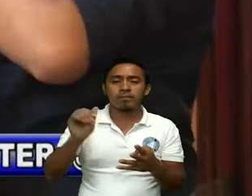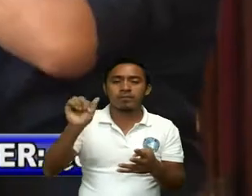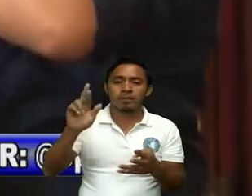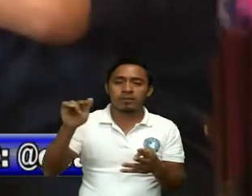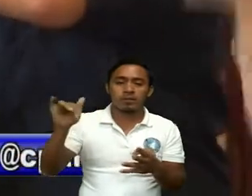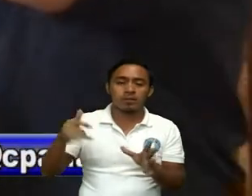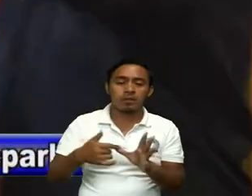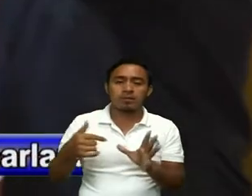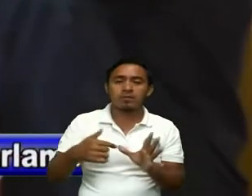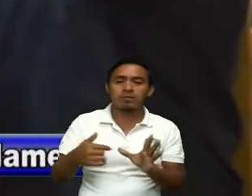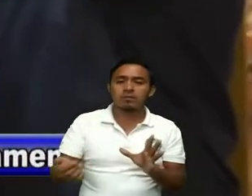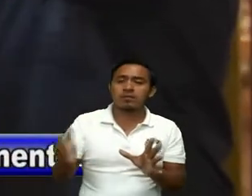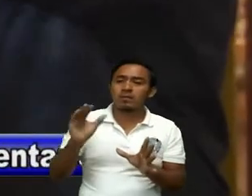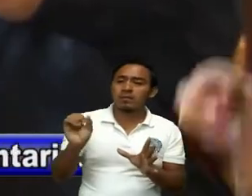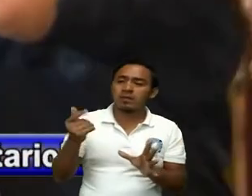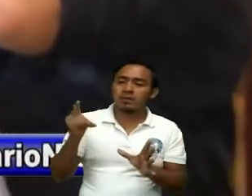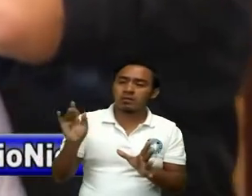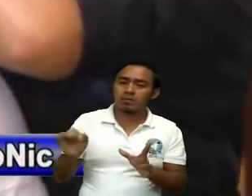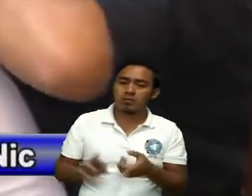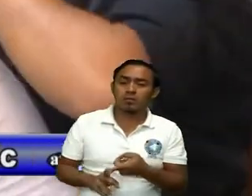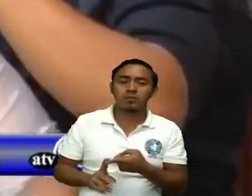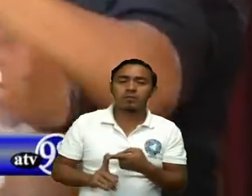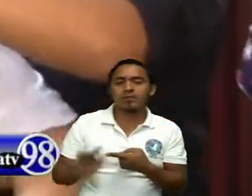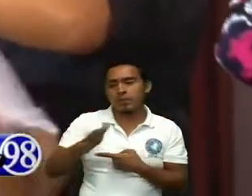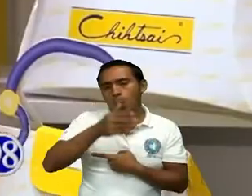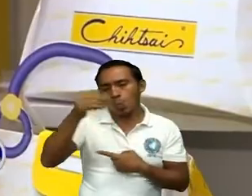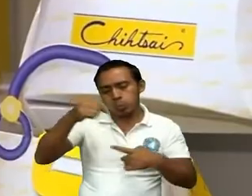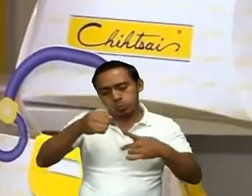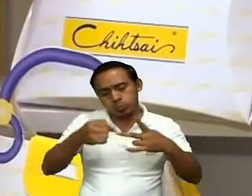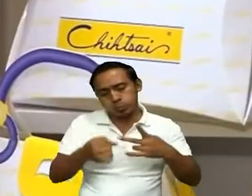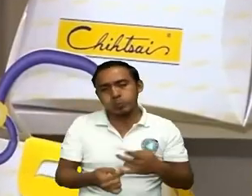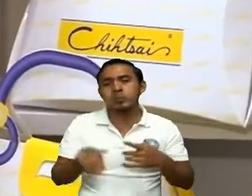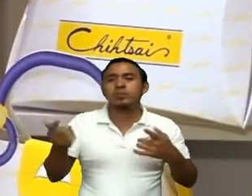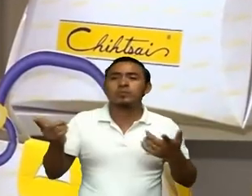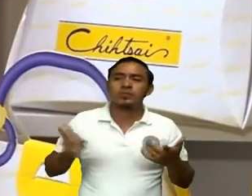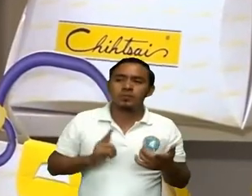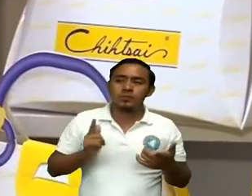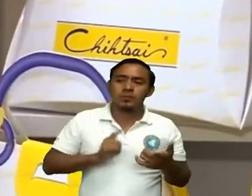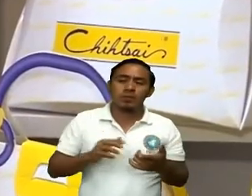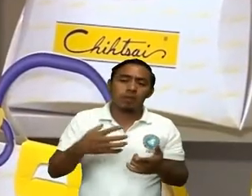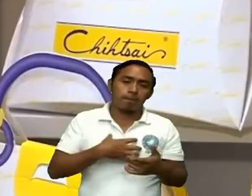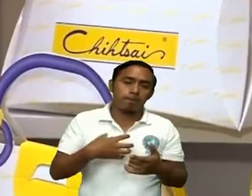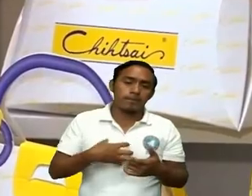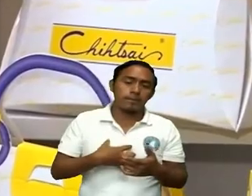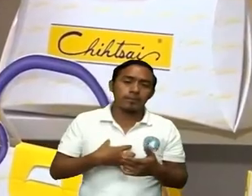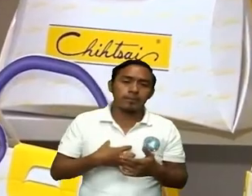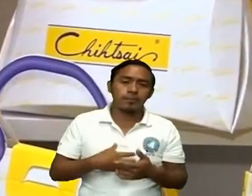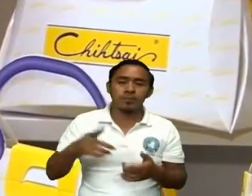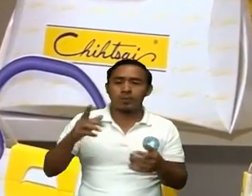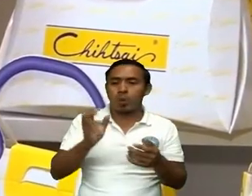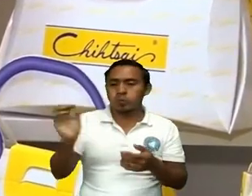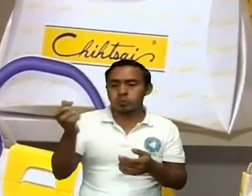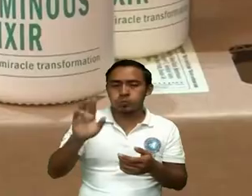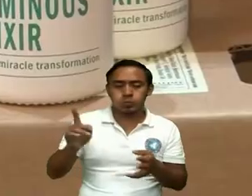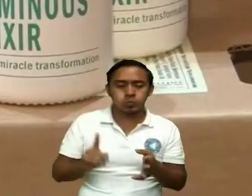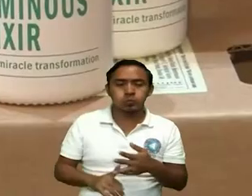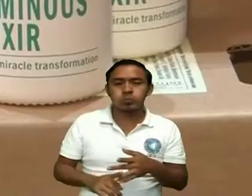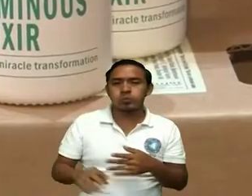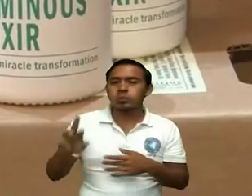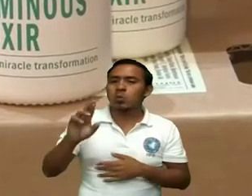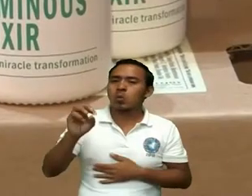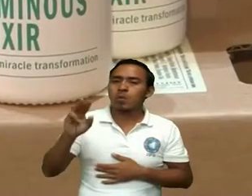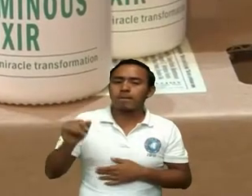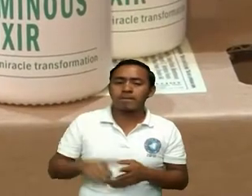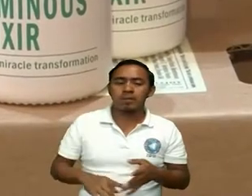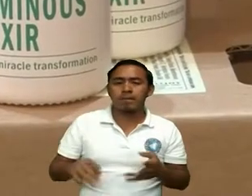extracto de aceite de castor. También tenemos otros productos que tienen lo que son tomate, tenemos de romero,